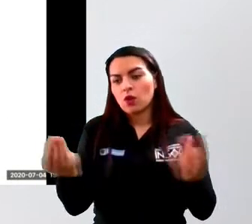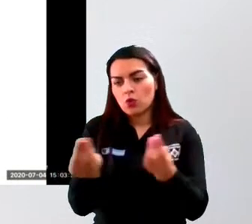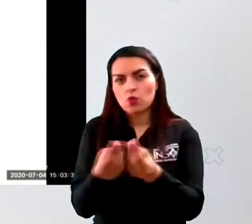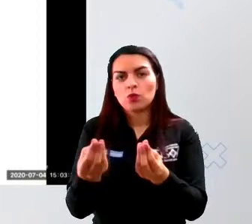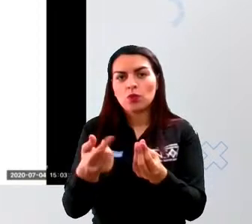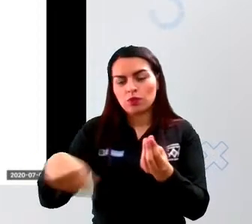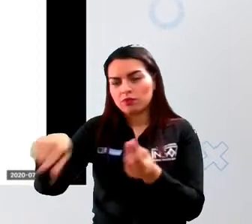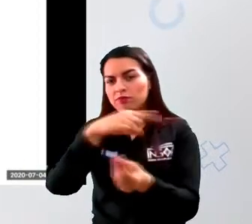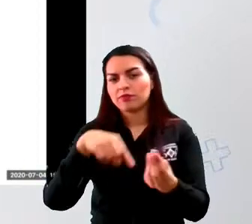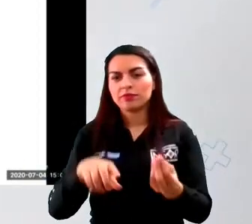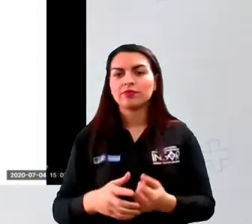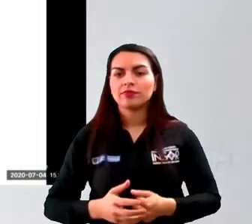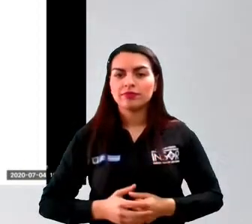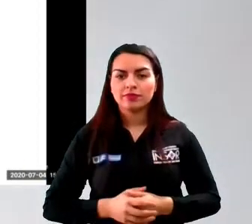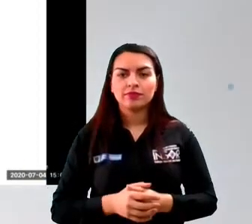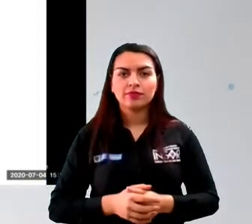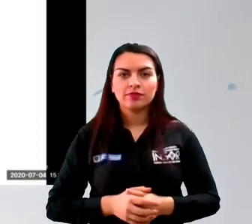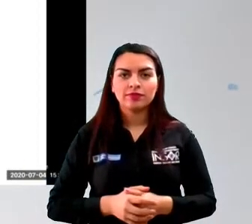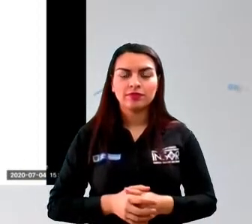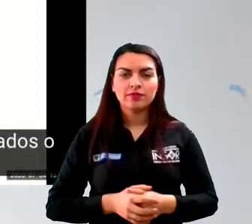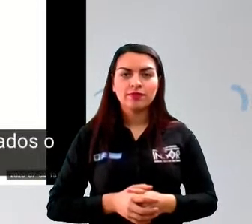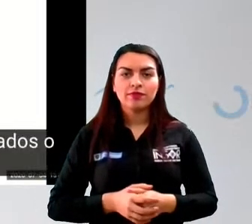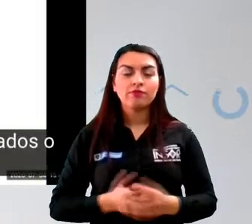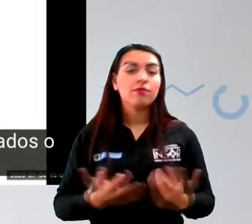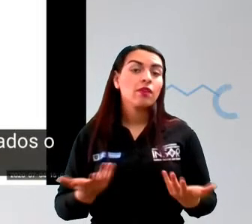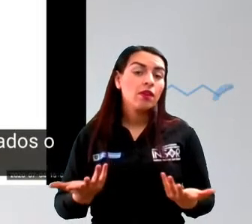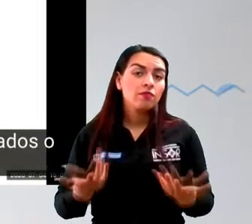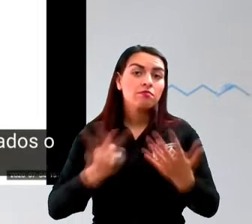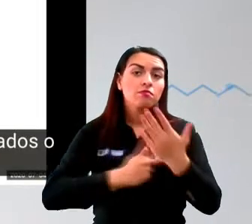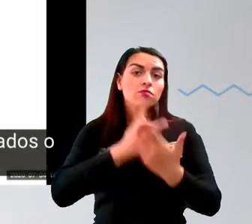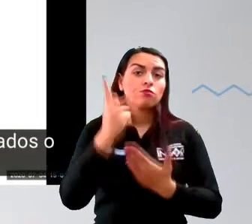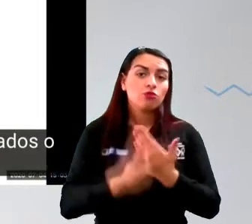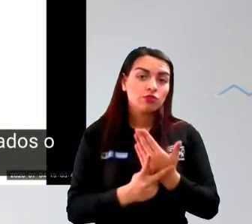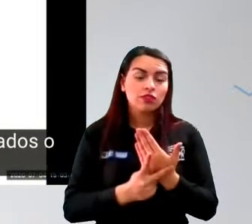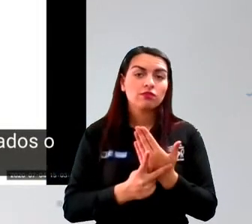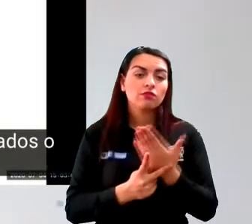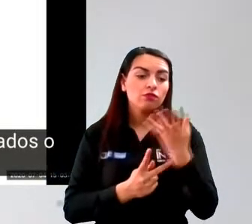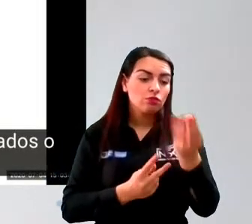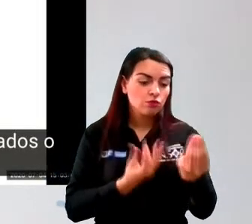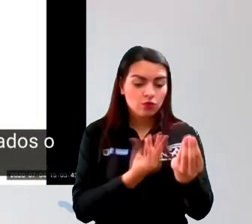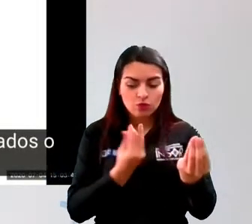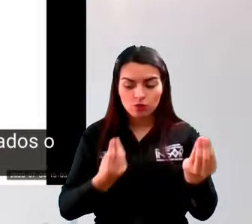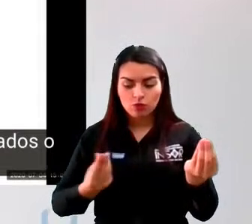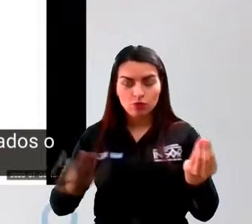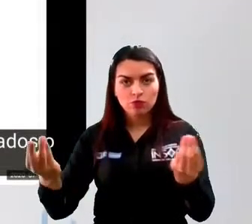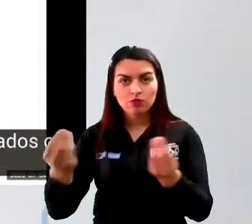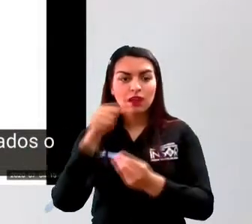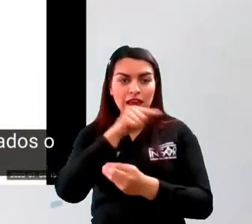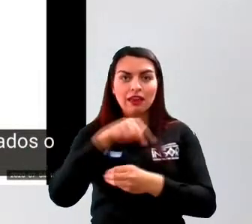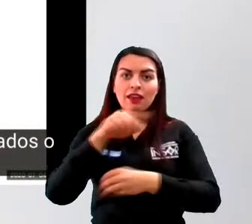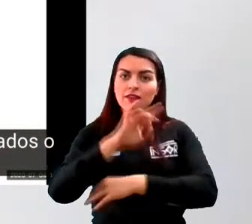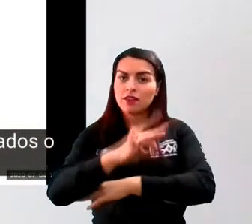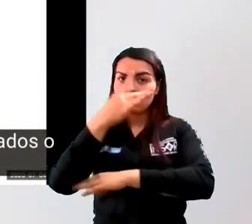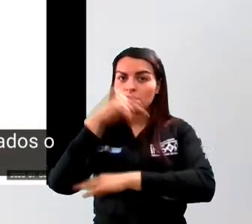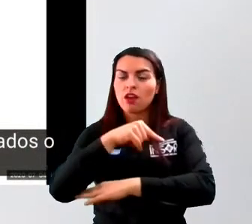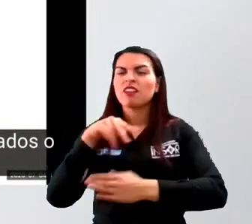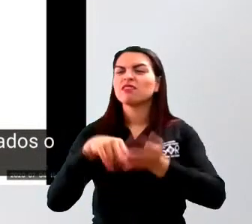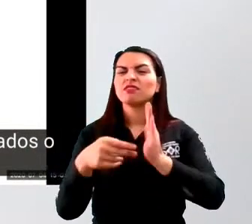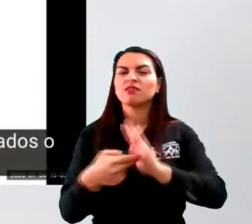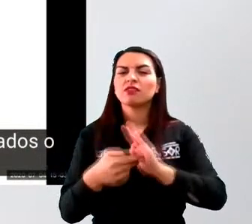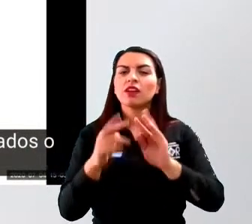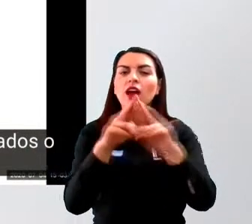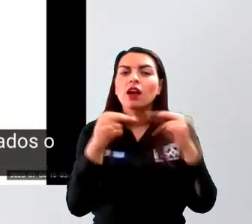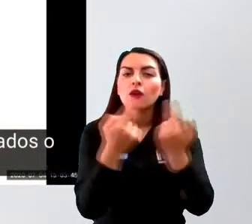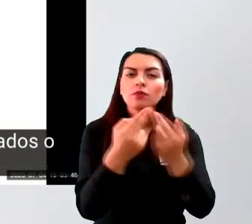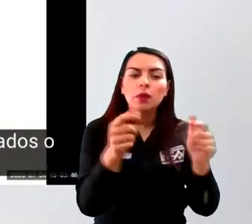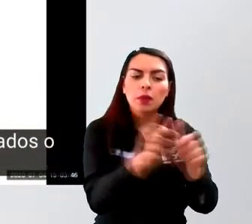También pueden tener proyectos de grupos pequeños en línea para que los estudiantes puedan reunirse en su propia